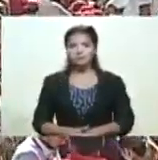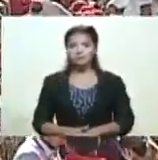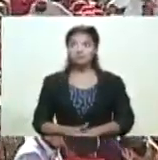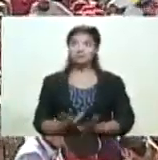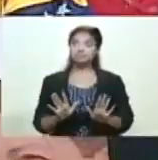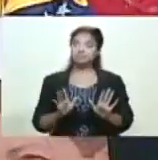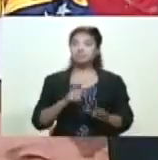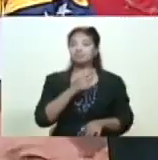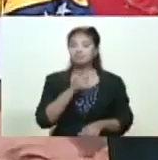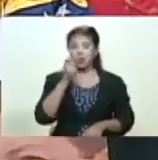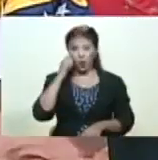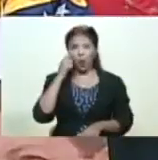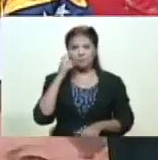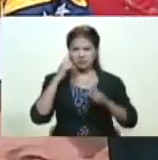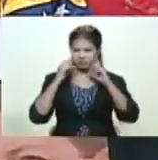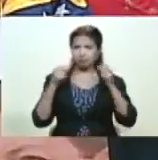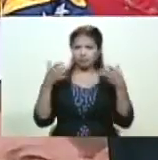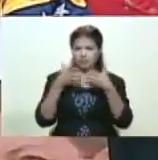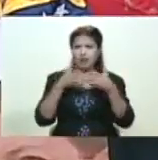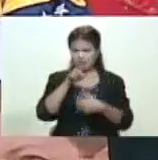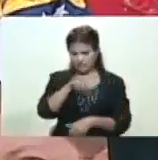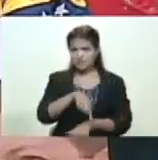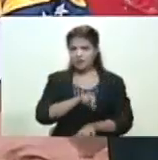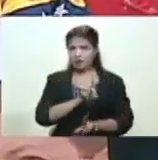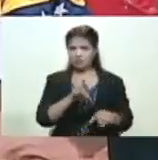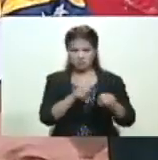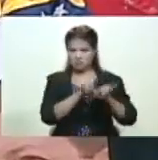siendo George Bush un guerrerista también.